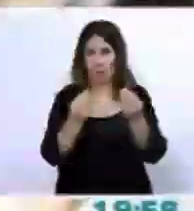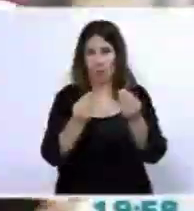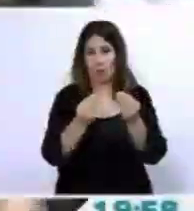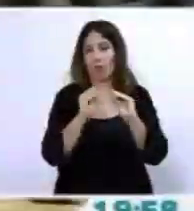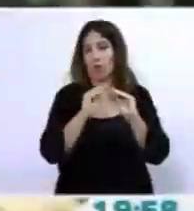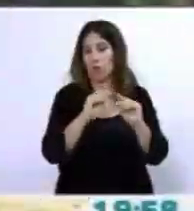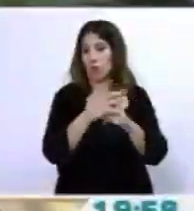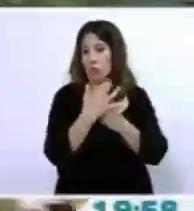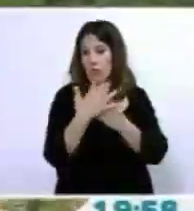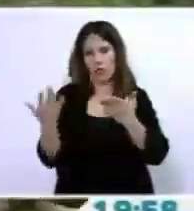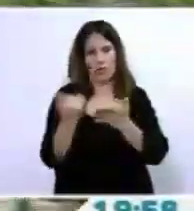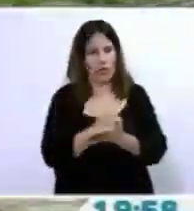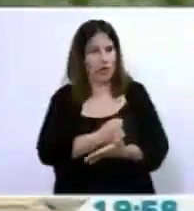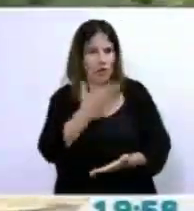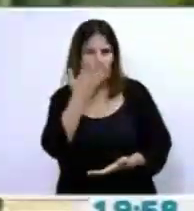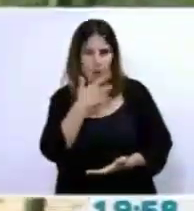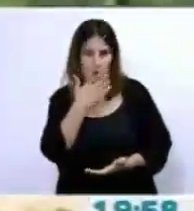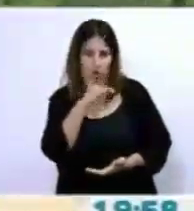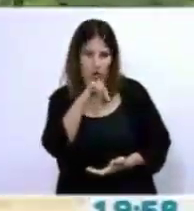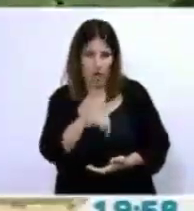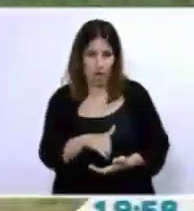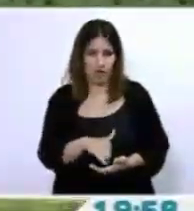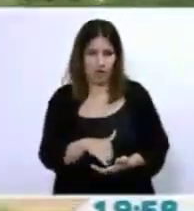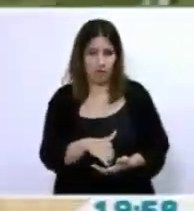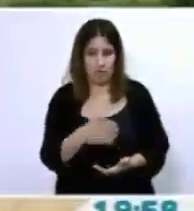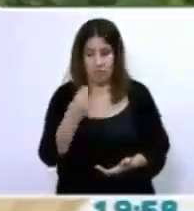serradellana, en la que, con un caso en el que